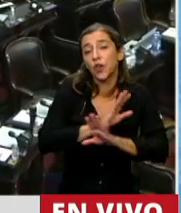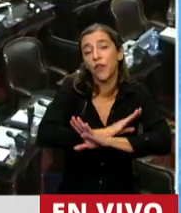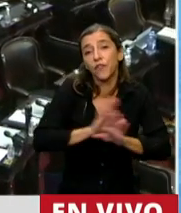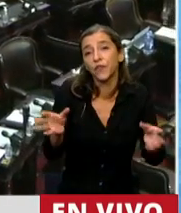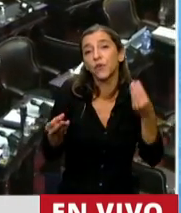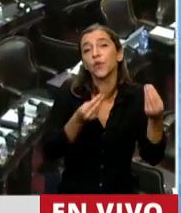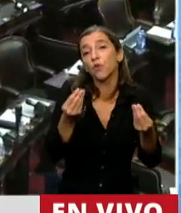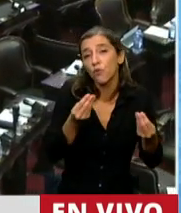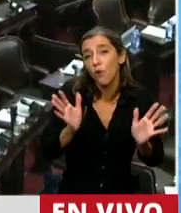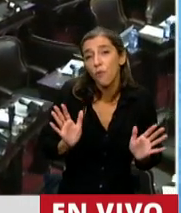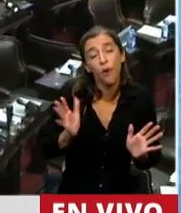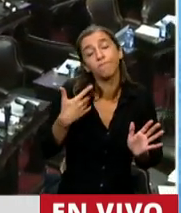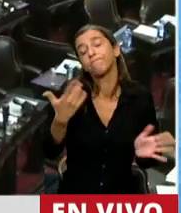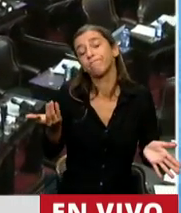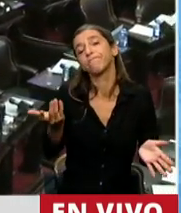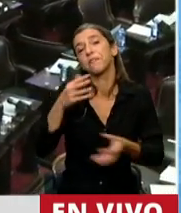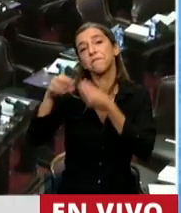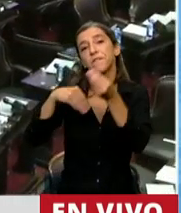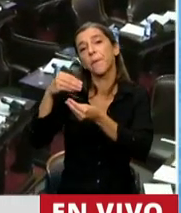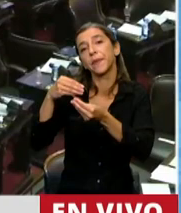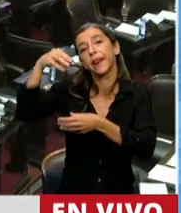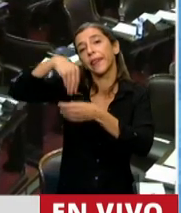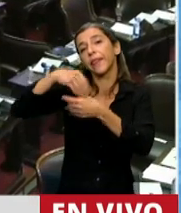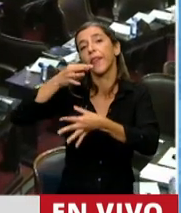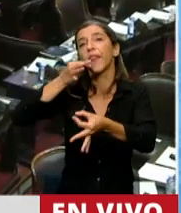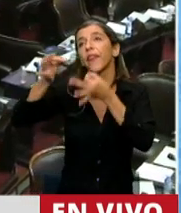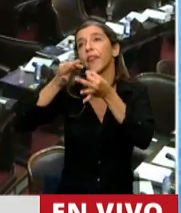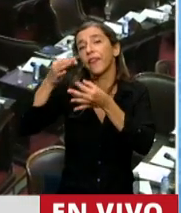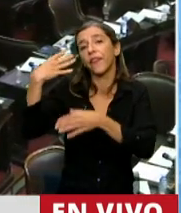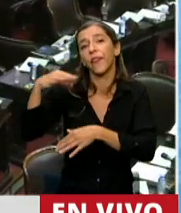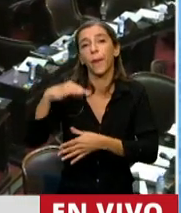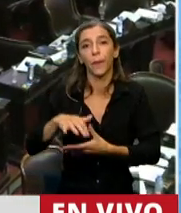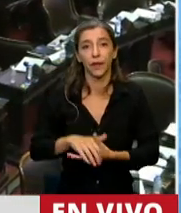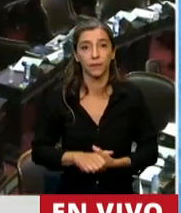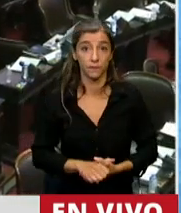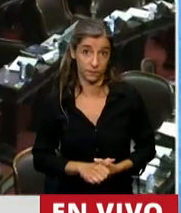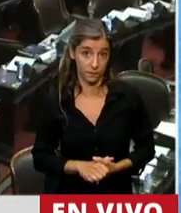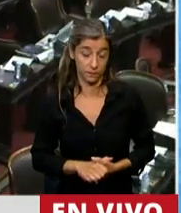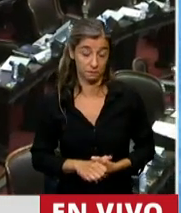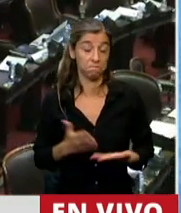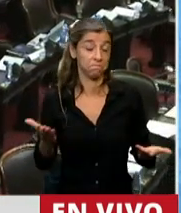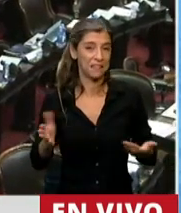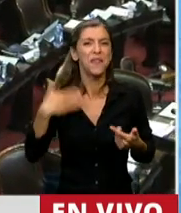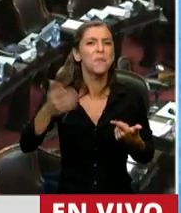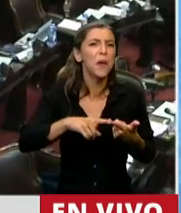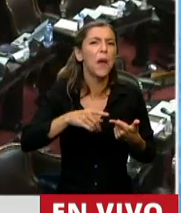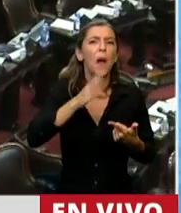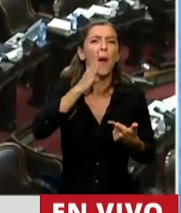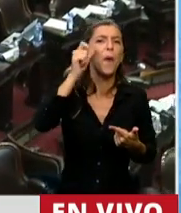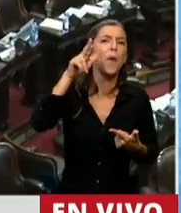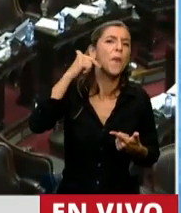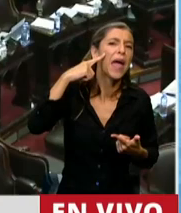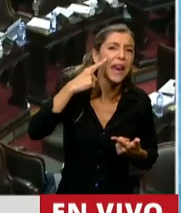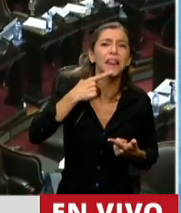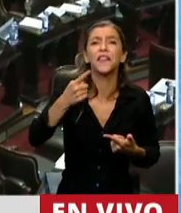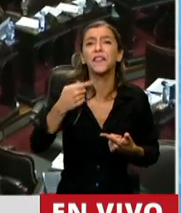diálogos dentro de la familia. ¿Y qué dijo Berni frente al femicidio de Úrsula? Dice, no entiendo por qué se la agarran con la policía